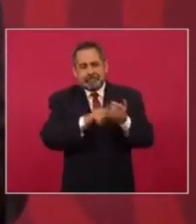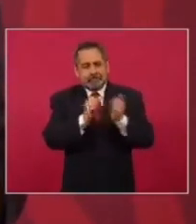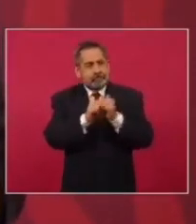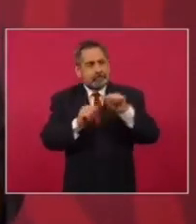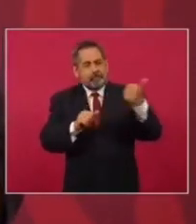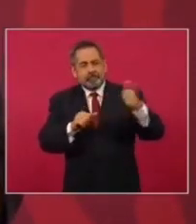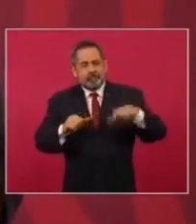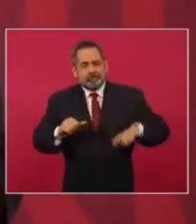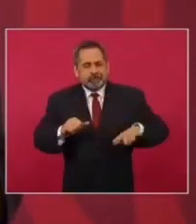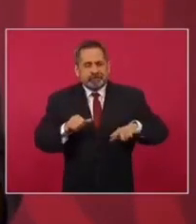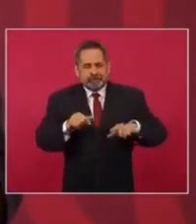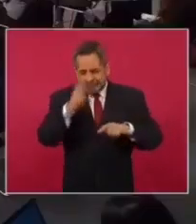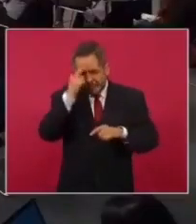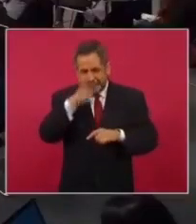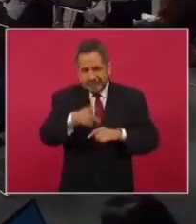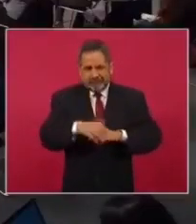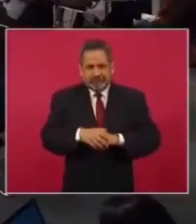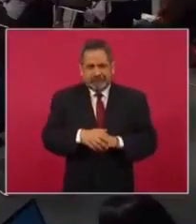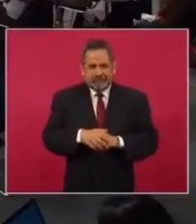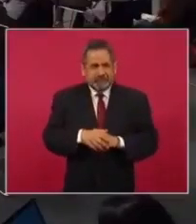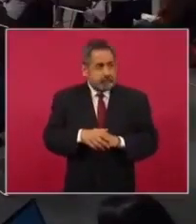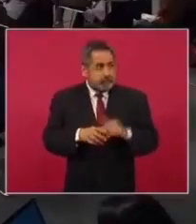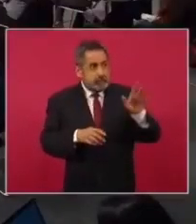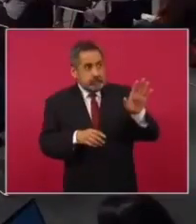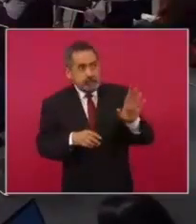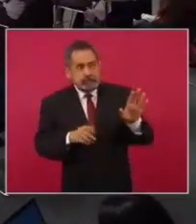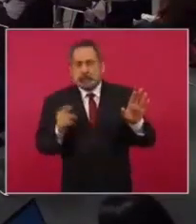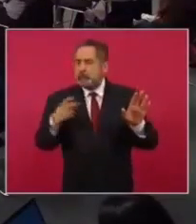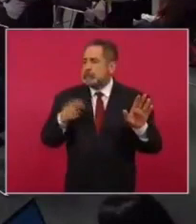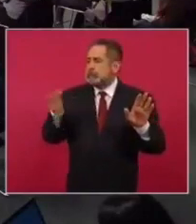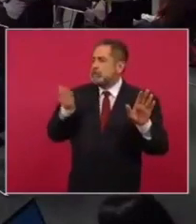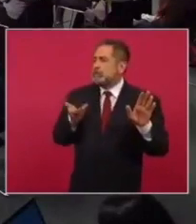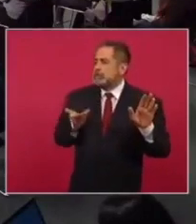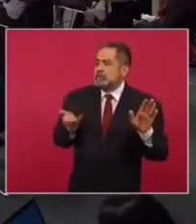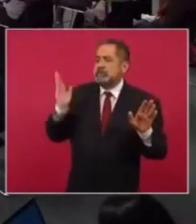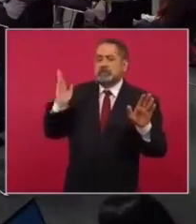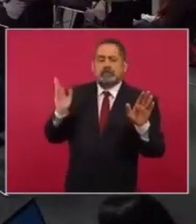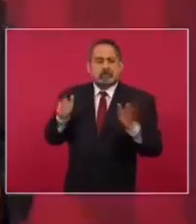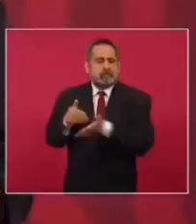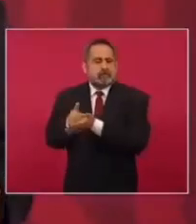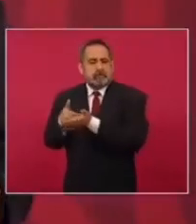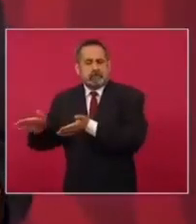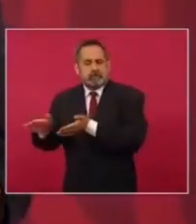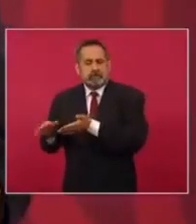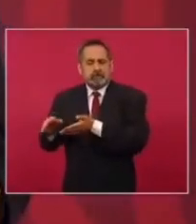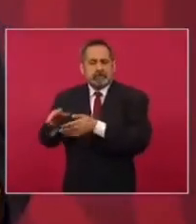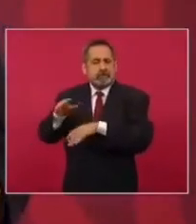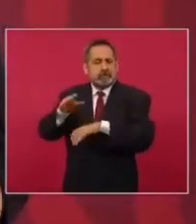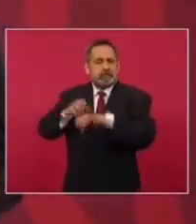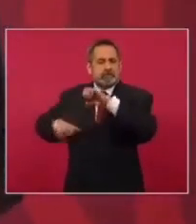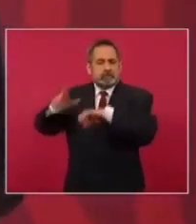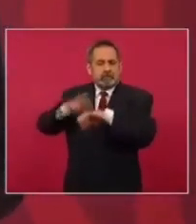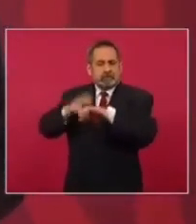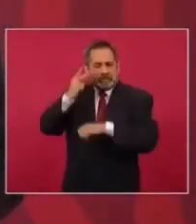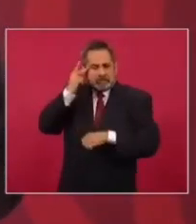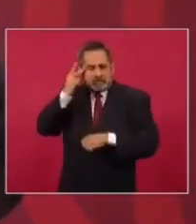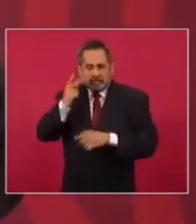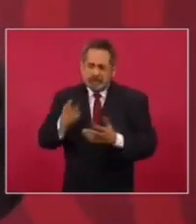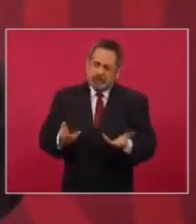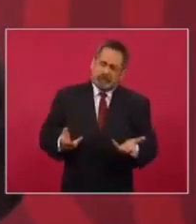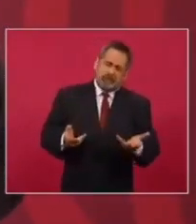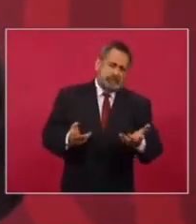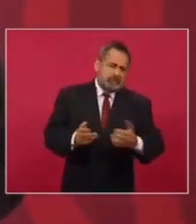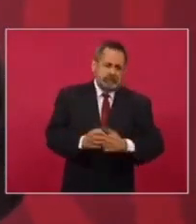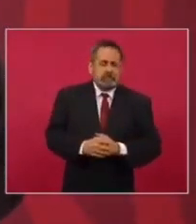otro gobierno expulsó al embajador de corea del norte